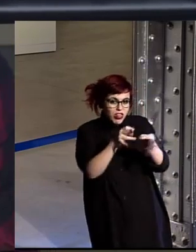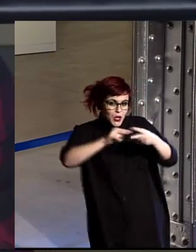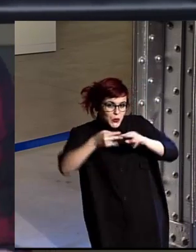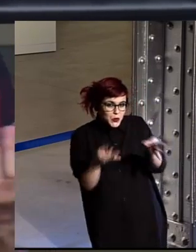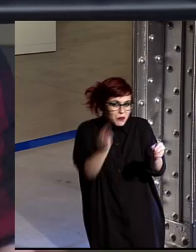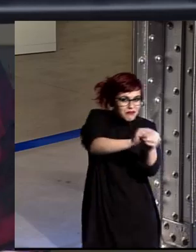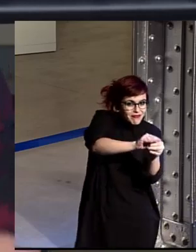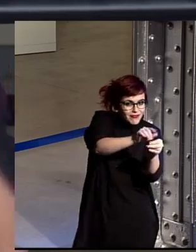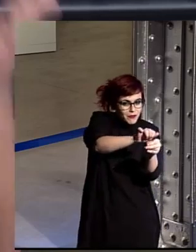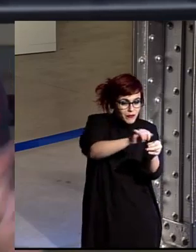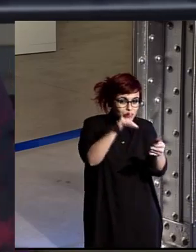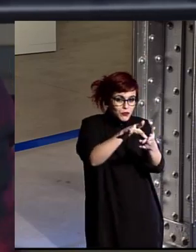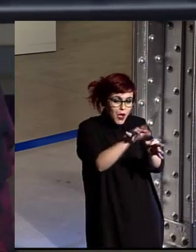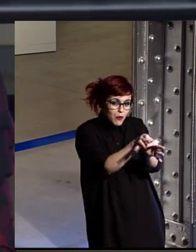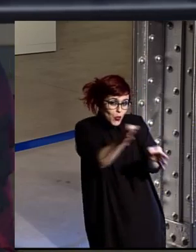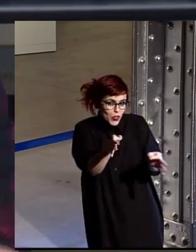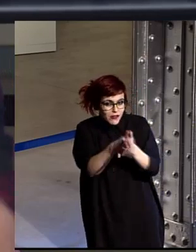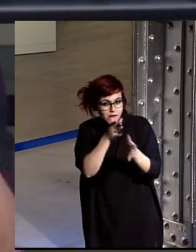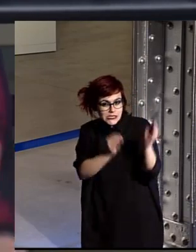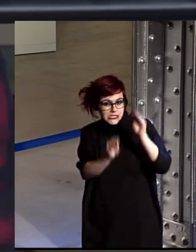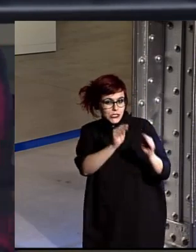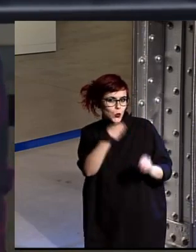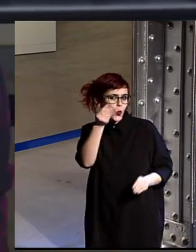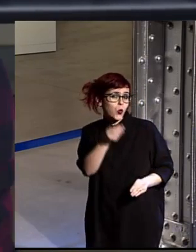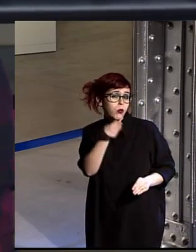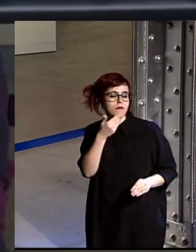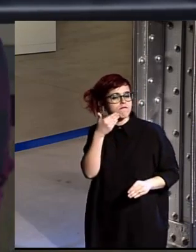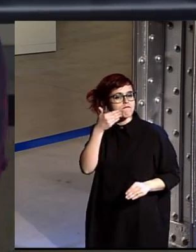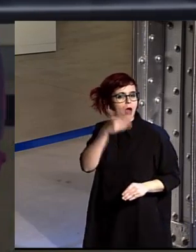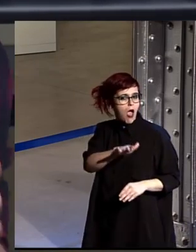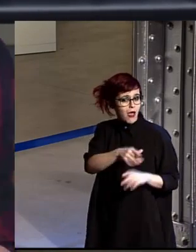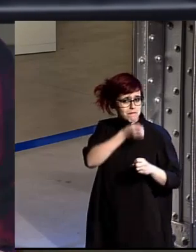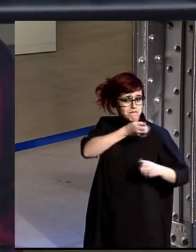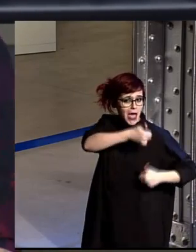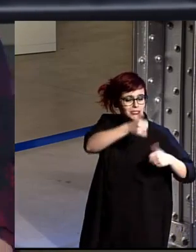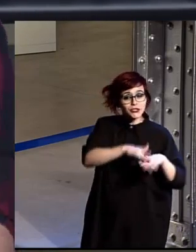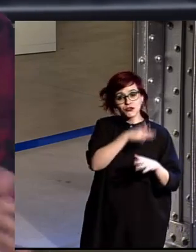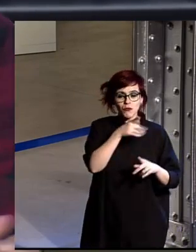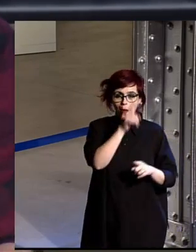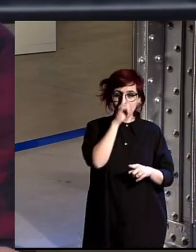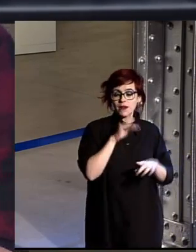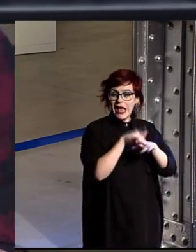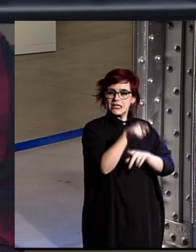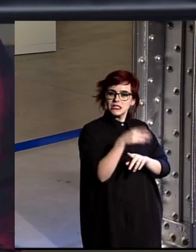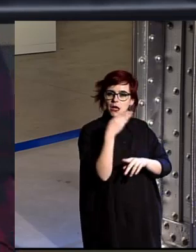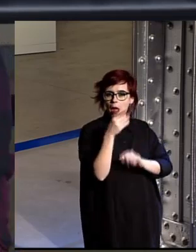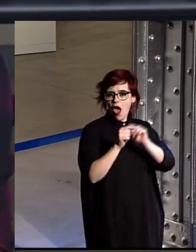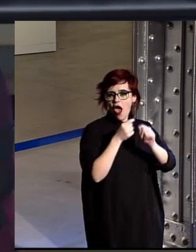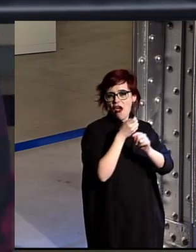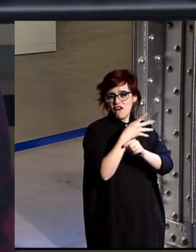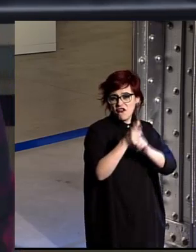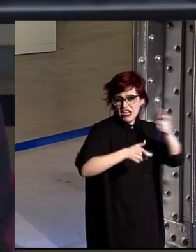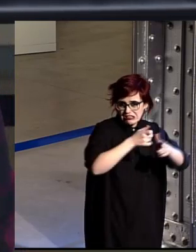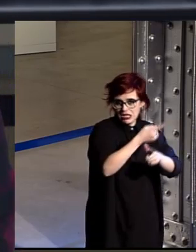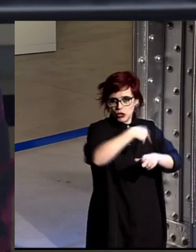genes y poniéndoles eso, alerón, tal y no sé cuánto, para decir, mira, pues este funciona mejor, además creas perfiles, este para bacterianas, este tipo y este tipo